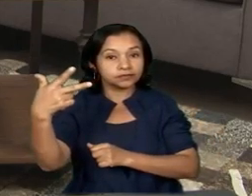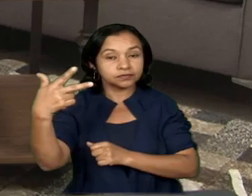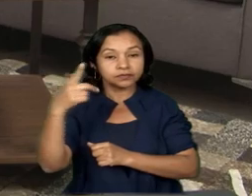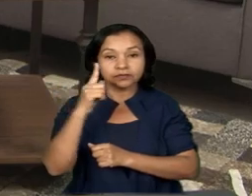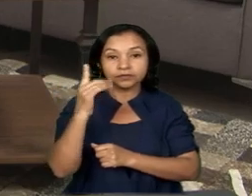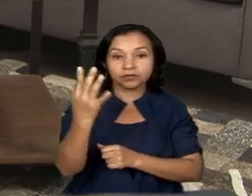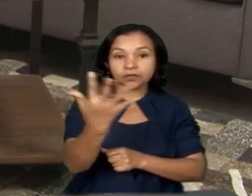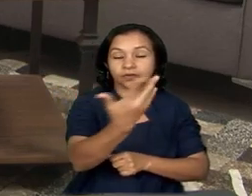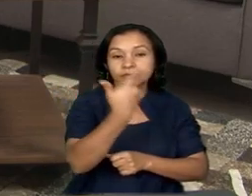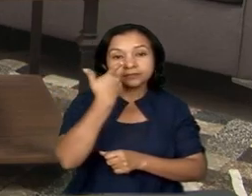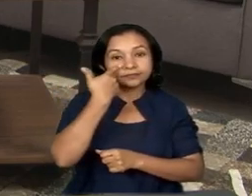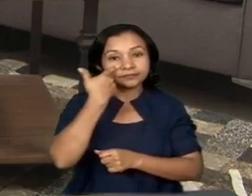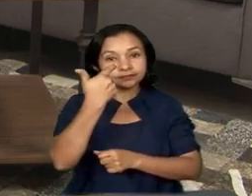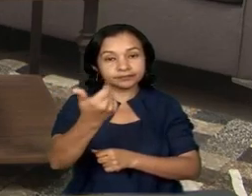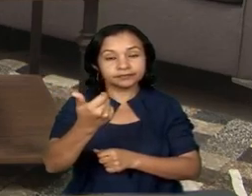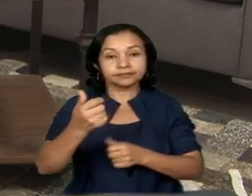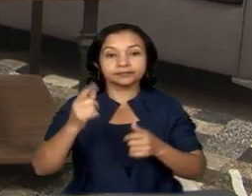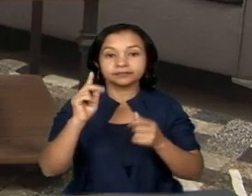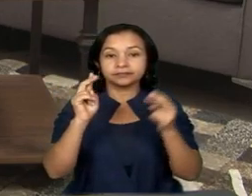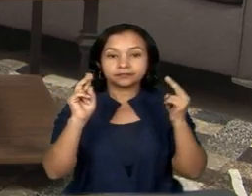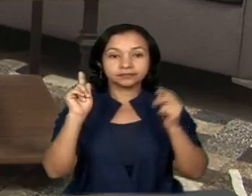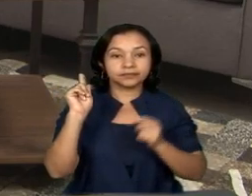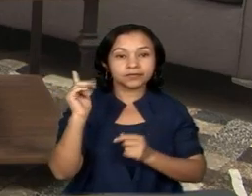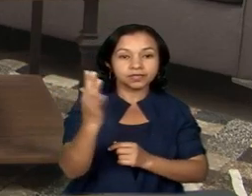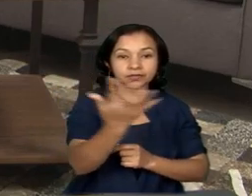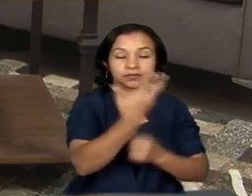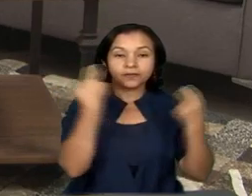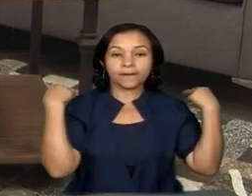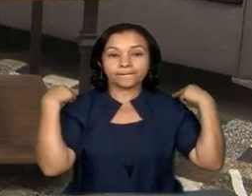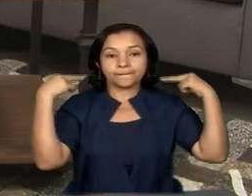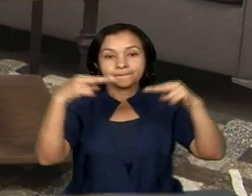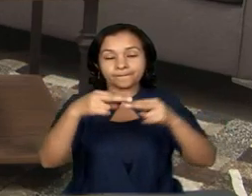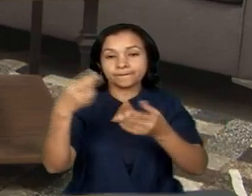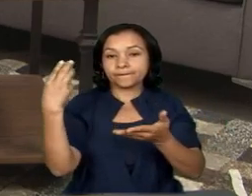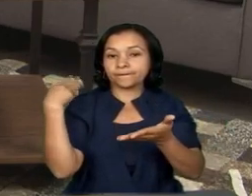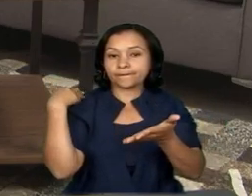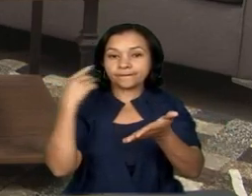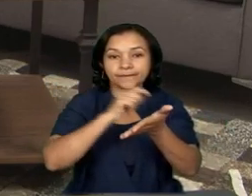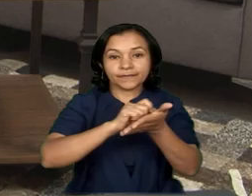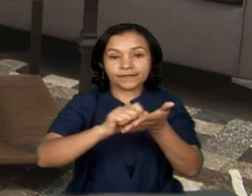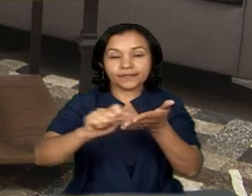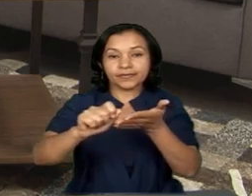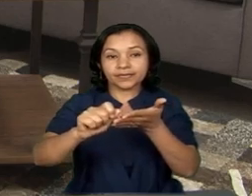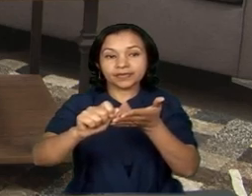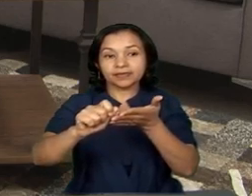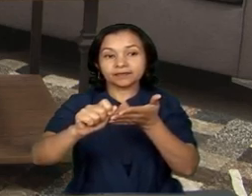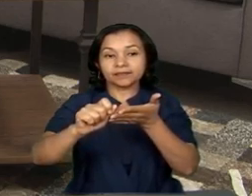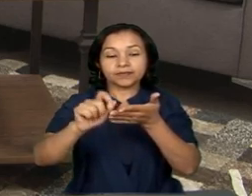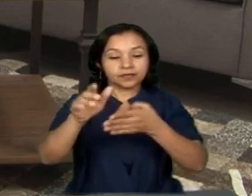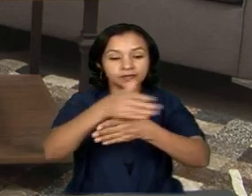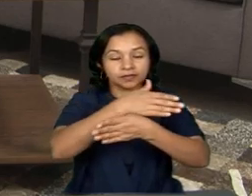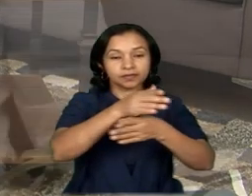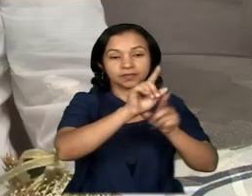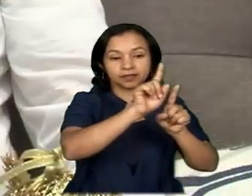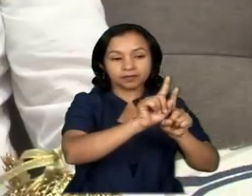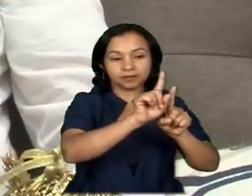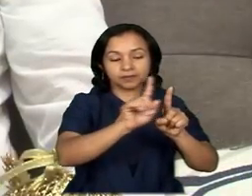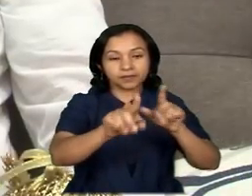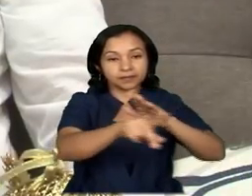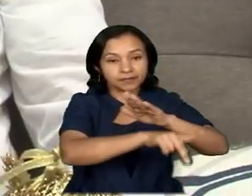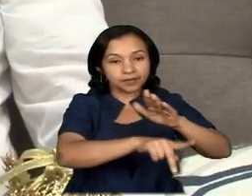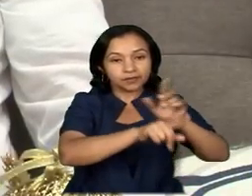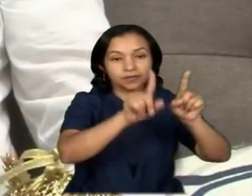nuestro reconocimiento a los docentes, los maestros, las maestras que de educación inicial, primaria, secundaria, educación